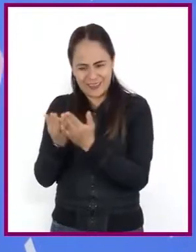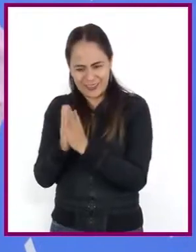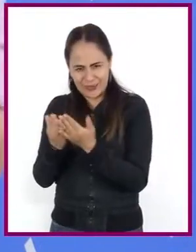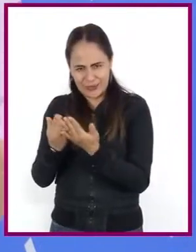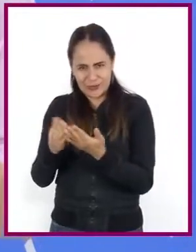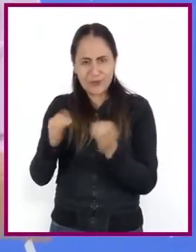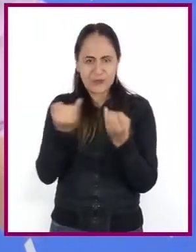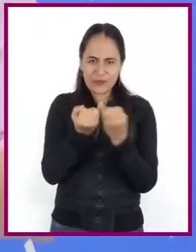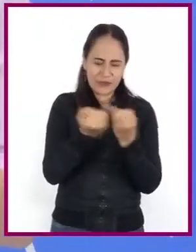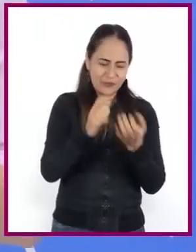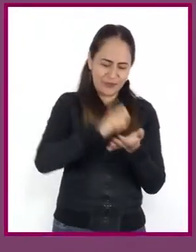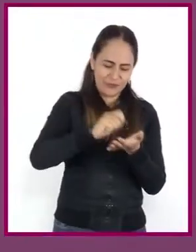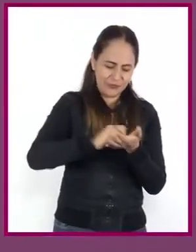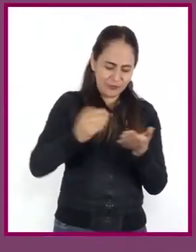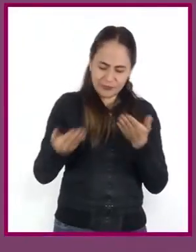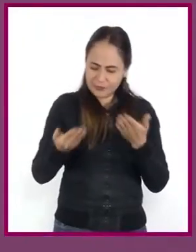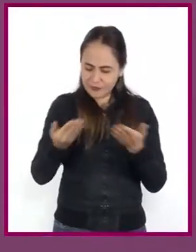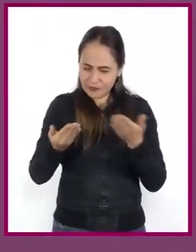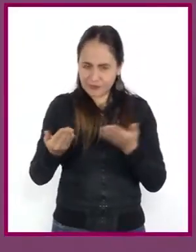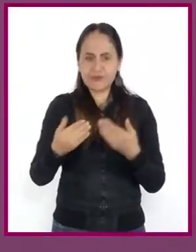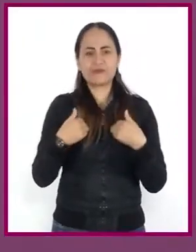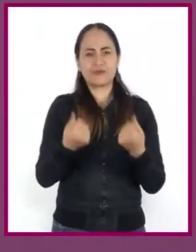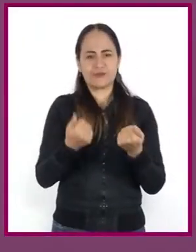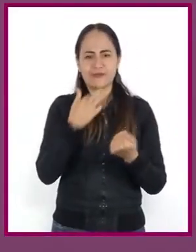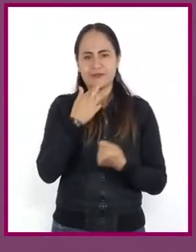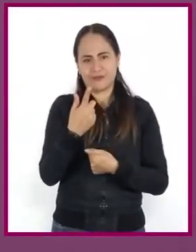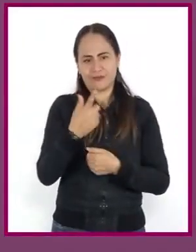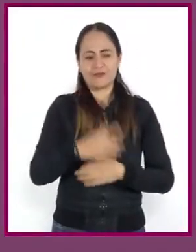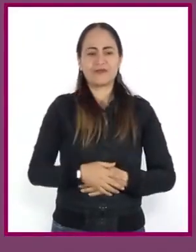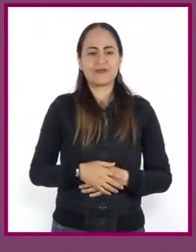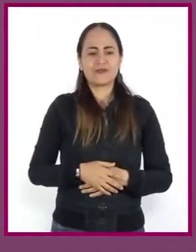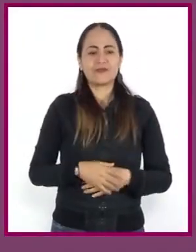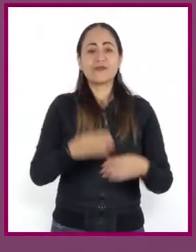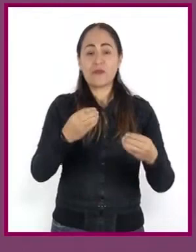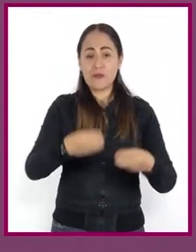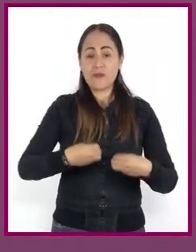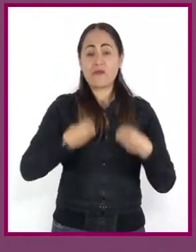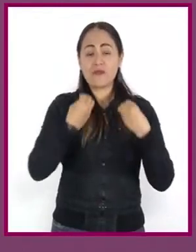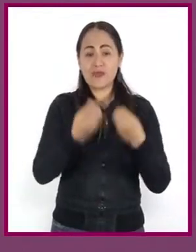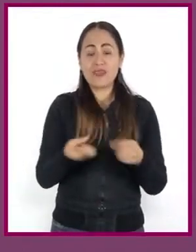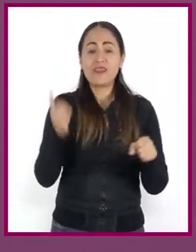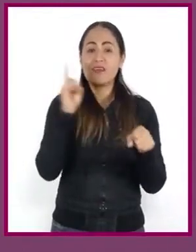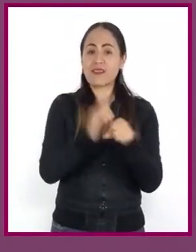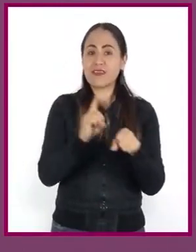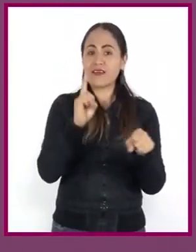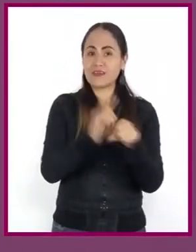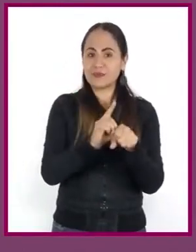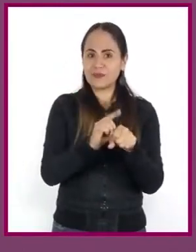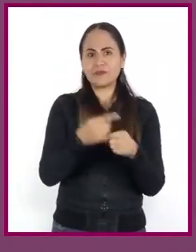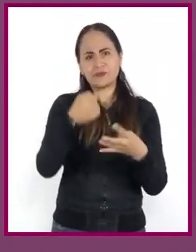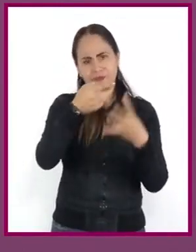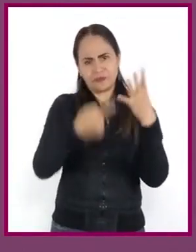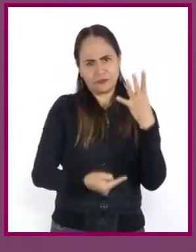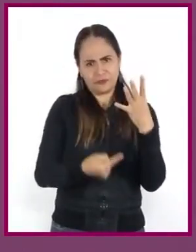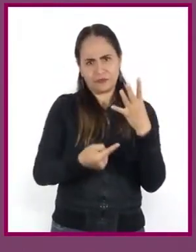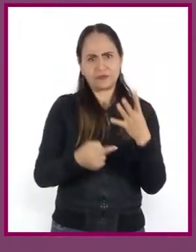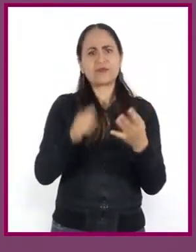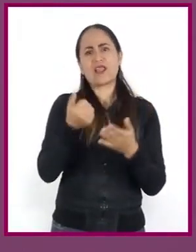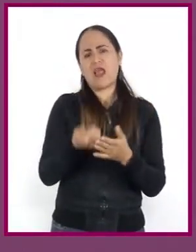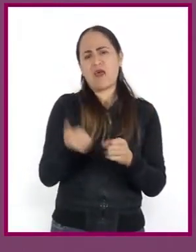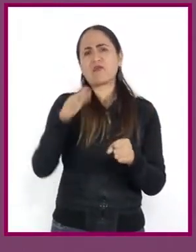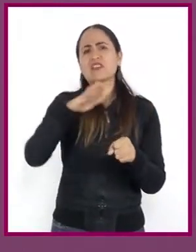revisar sus apuntes. En la vida cotidiana, el uso de documentos de carácter administrativo o